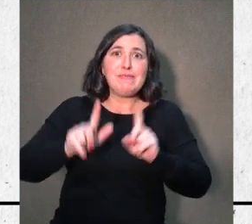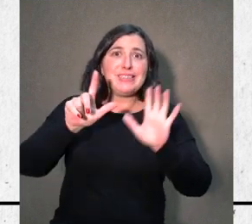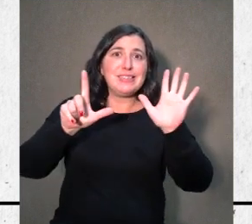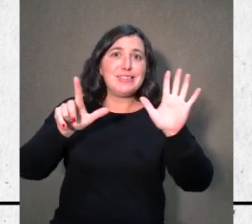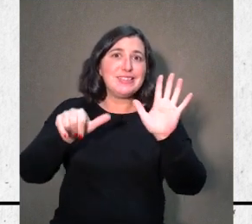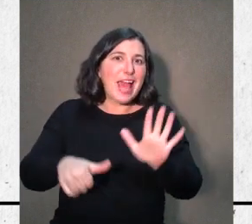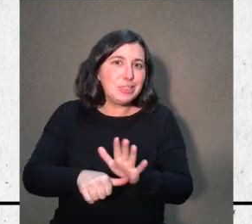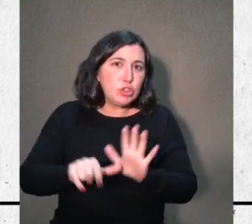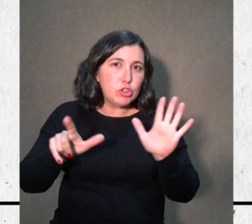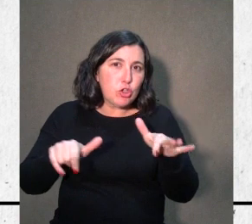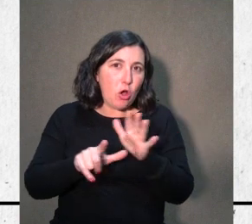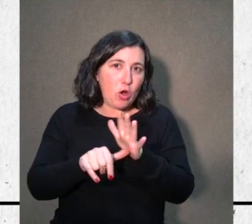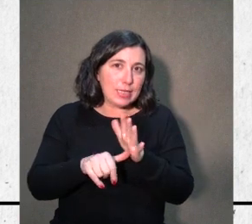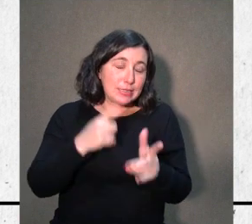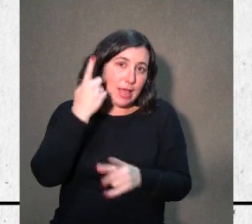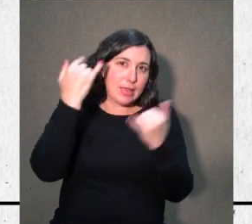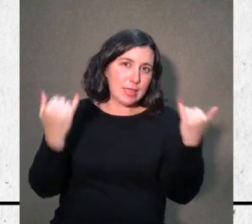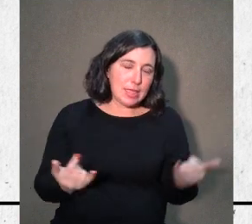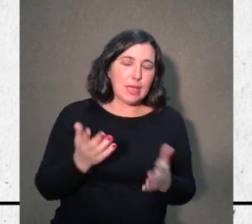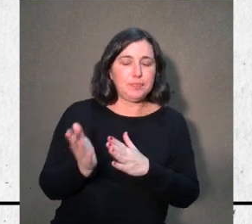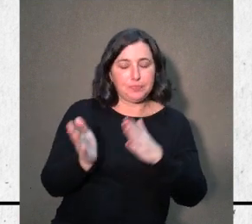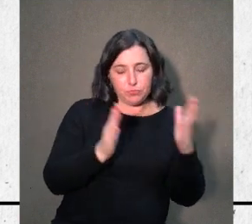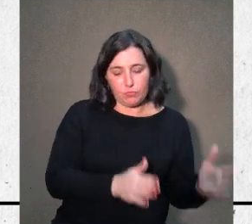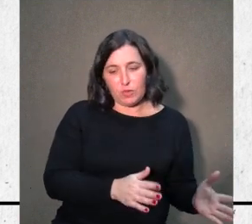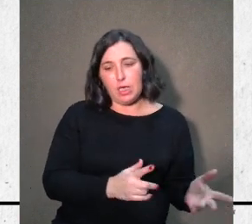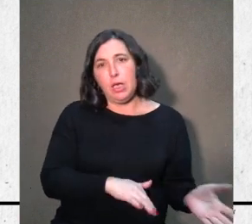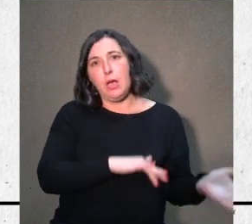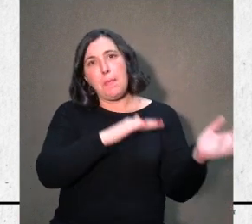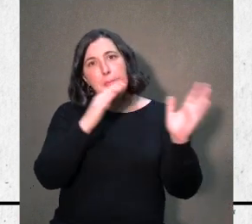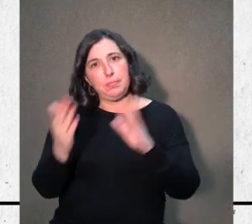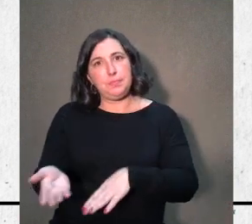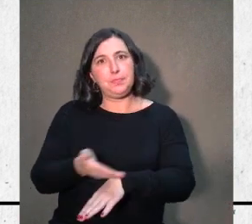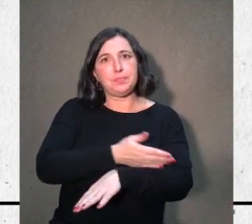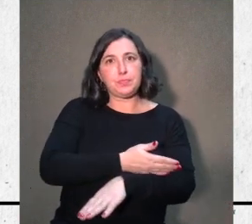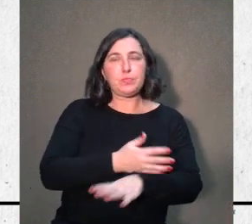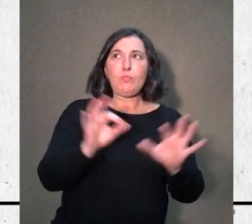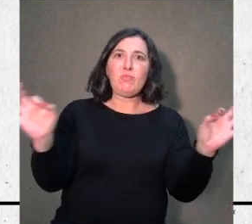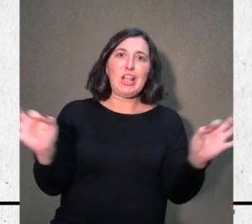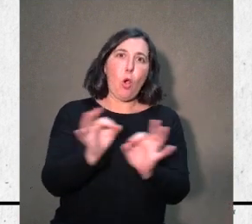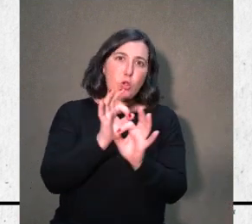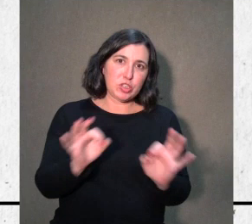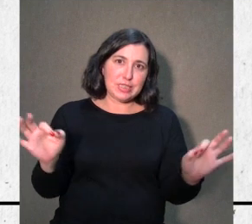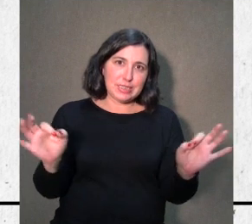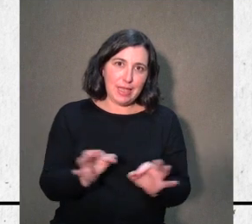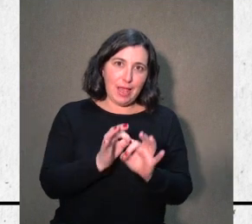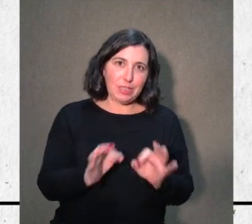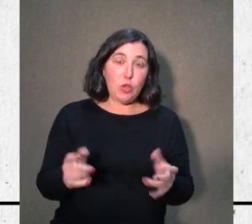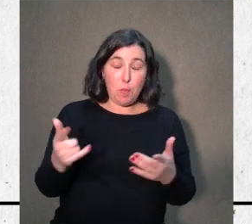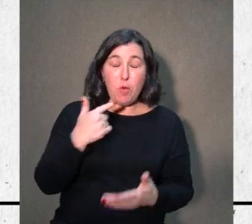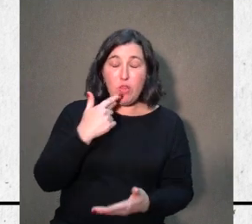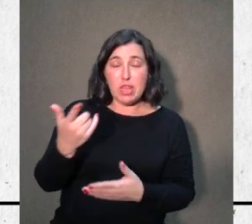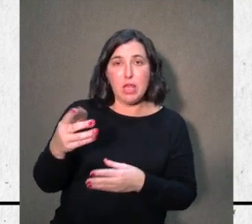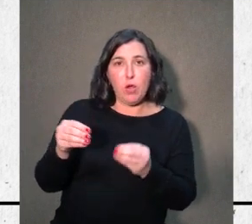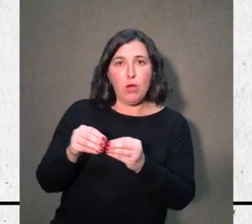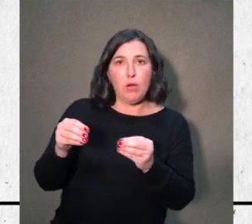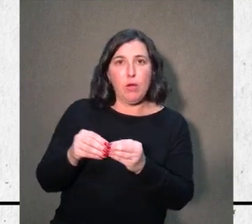Bueno, por otro lado, al momento de ir a un concierto en sí, como ya bien lo relató Margarita, lo que el padre hacía es lo